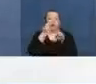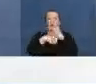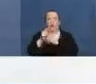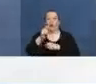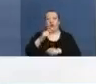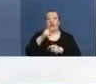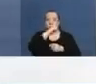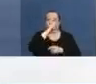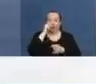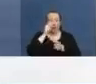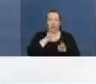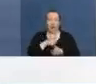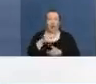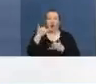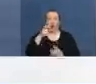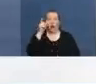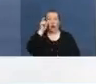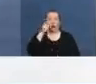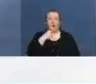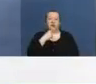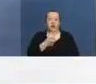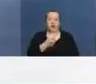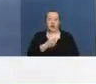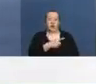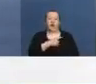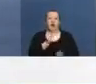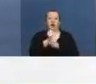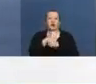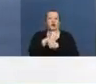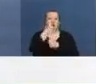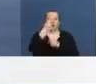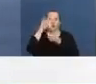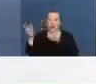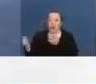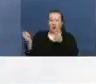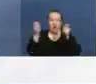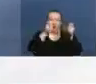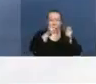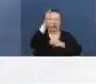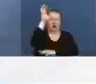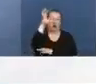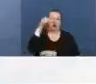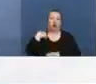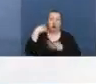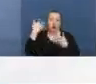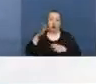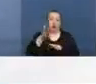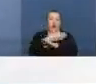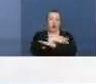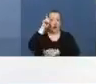narcotráfico en el lazo y salvar la zona lo que ha hecho es mover un radar de los cinco que nosotros compra